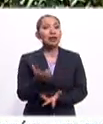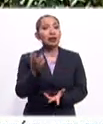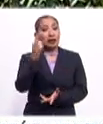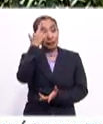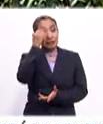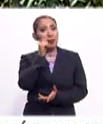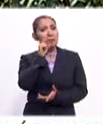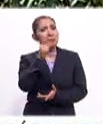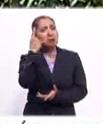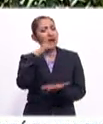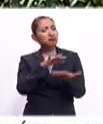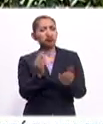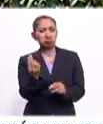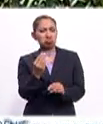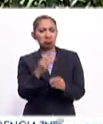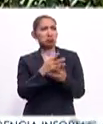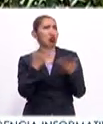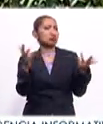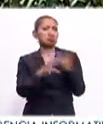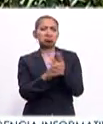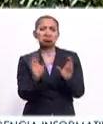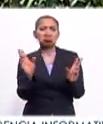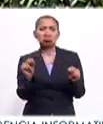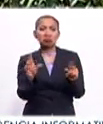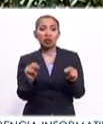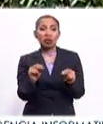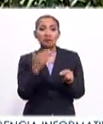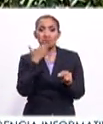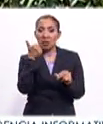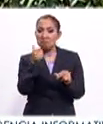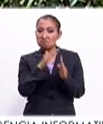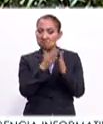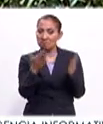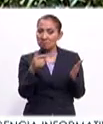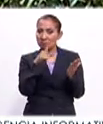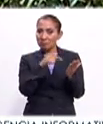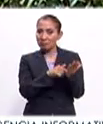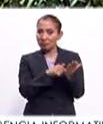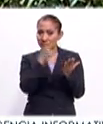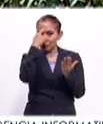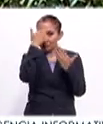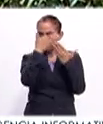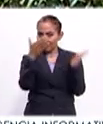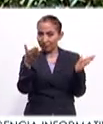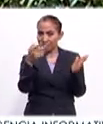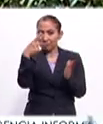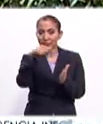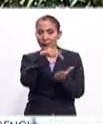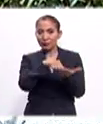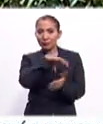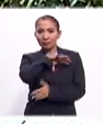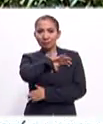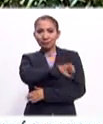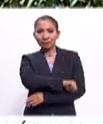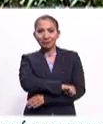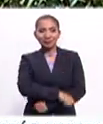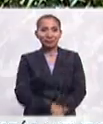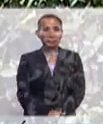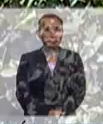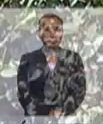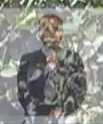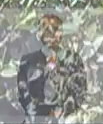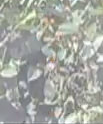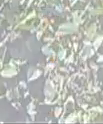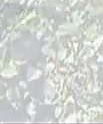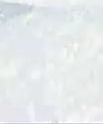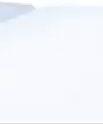Y también recuerde que para leer no se necesitan muchas cosas. Un buen libro a la mano, nuestra mente abierta y el espacio que